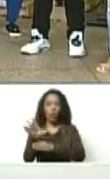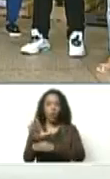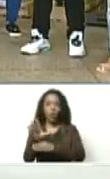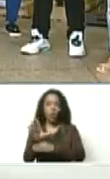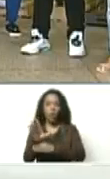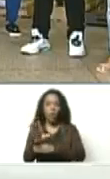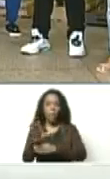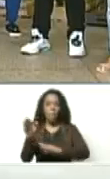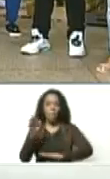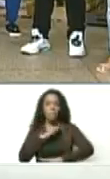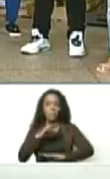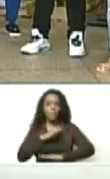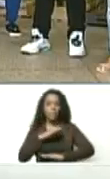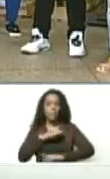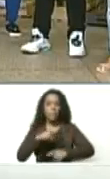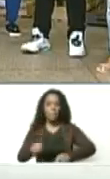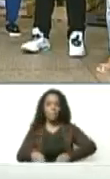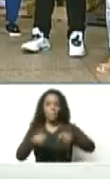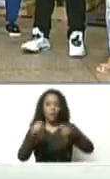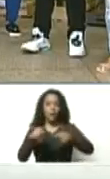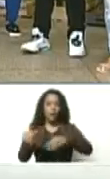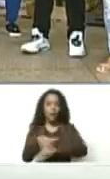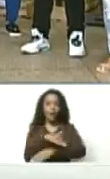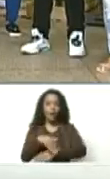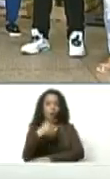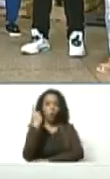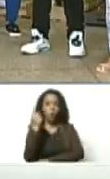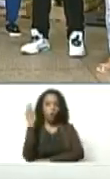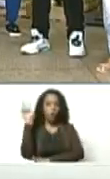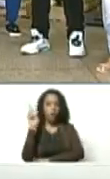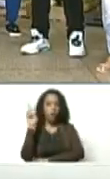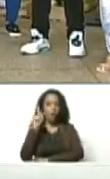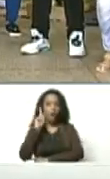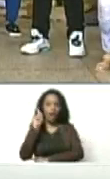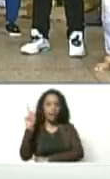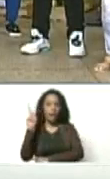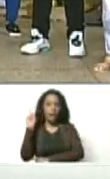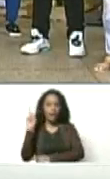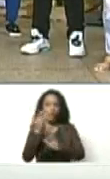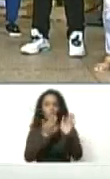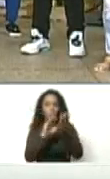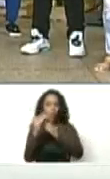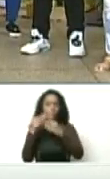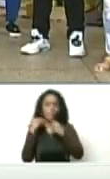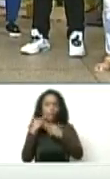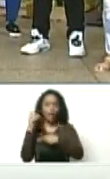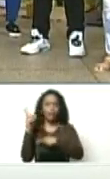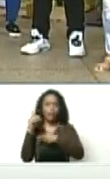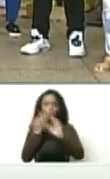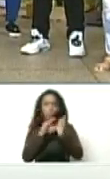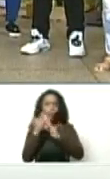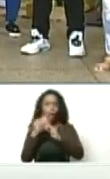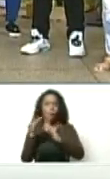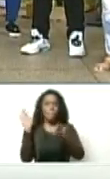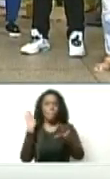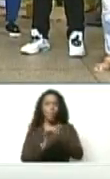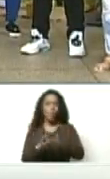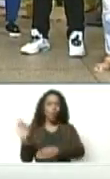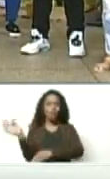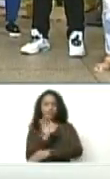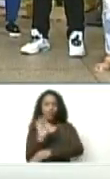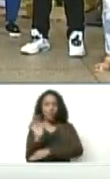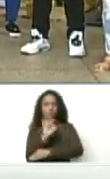los bienes de Mercal de la calle 1 del Valle a esta comuna, para que esta comuna los ponga a